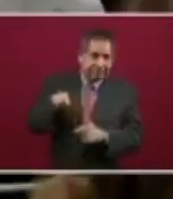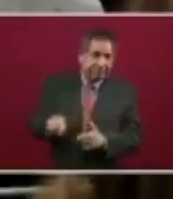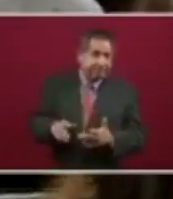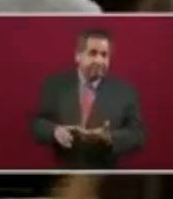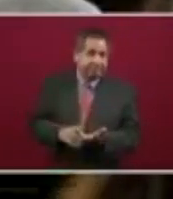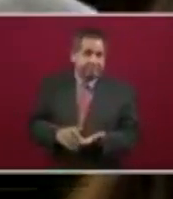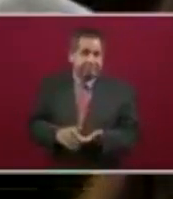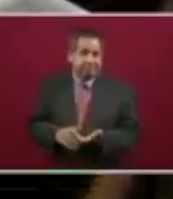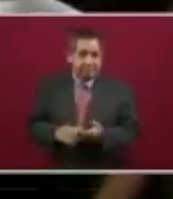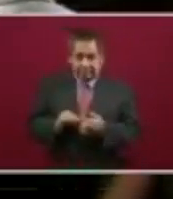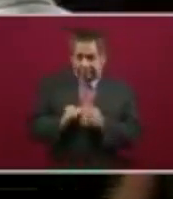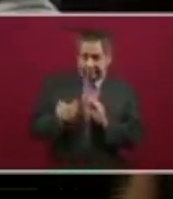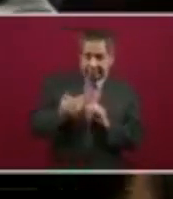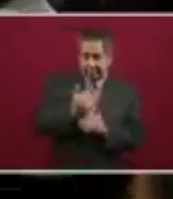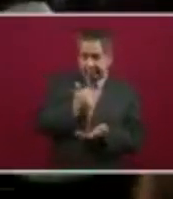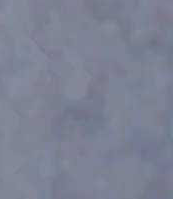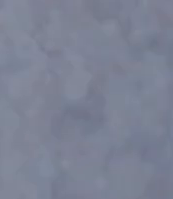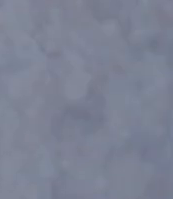del Valle de México.